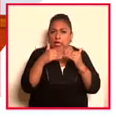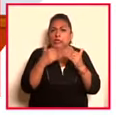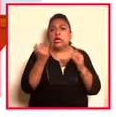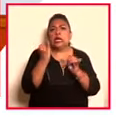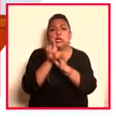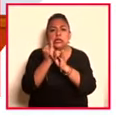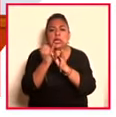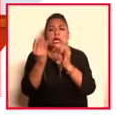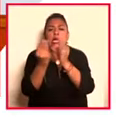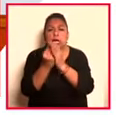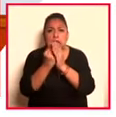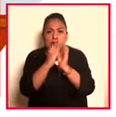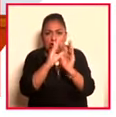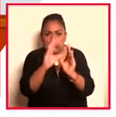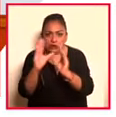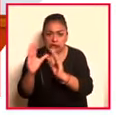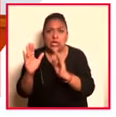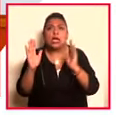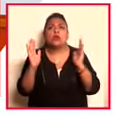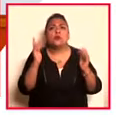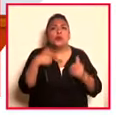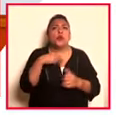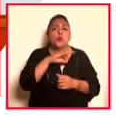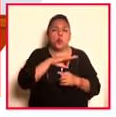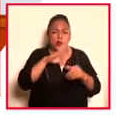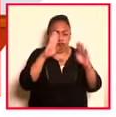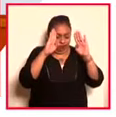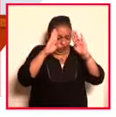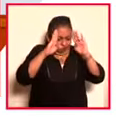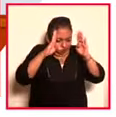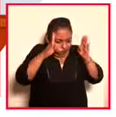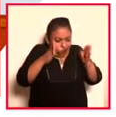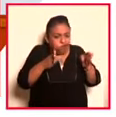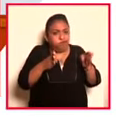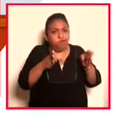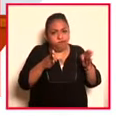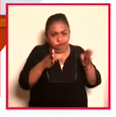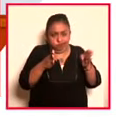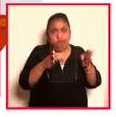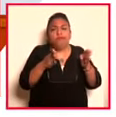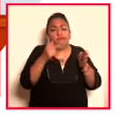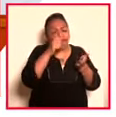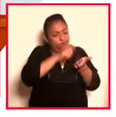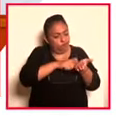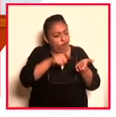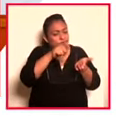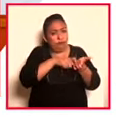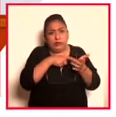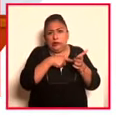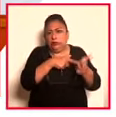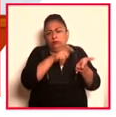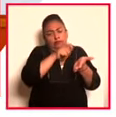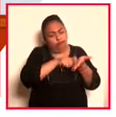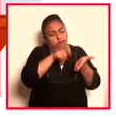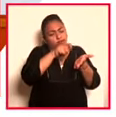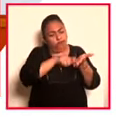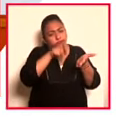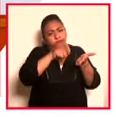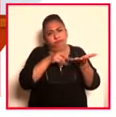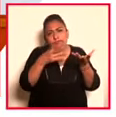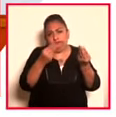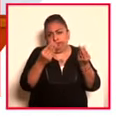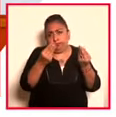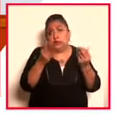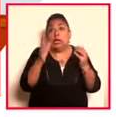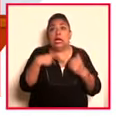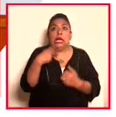línea y pues he podido concentrarme y seguir escribiendo muchísimo. Y bueno,